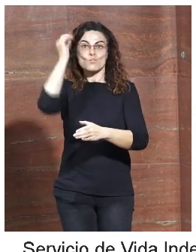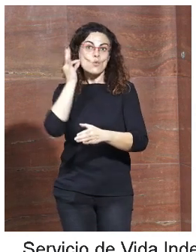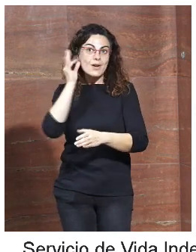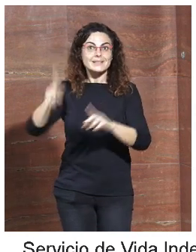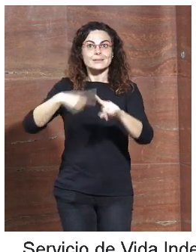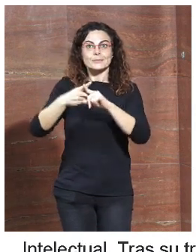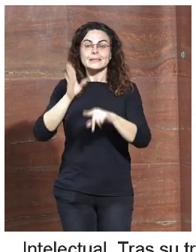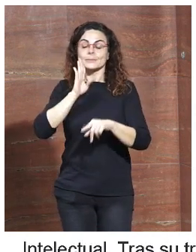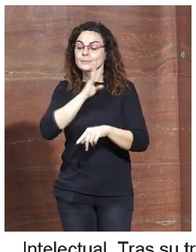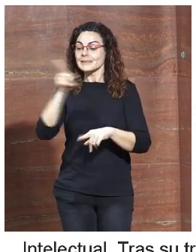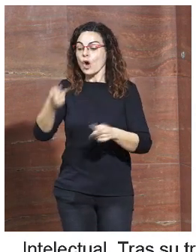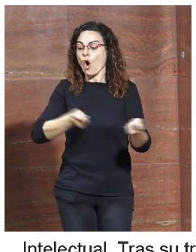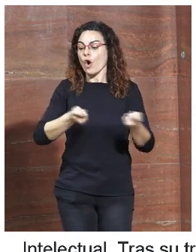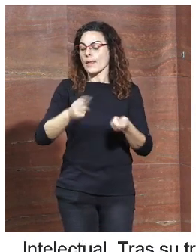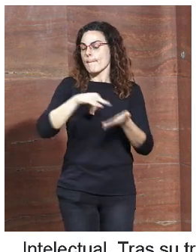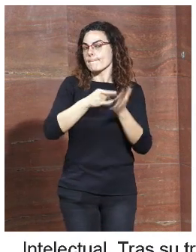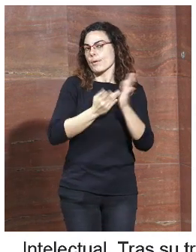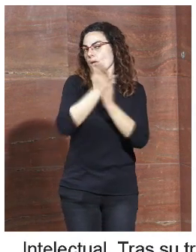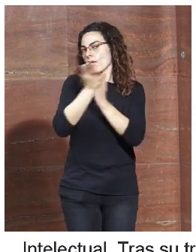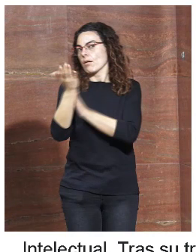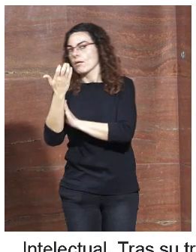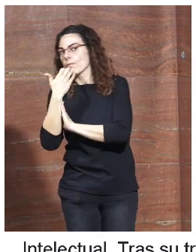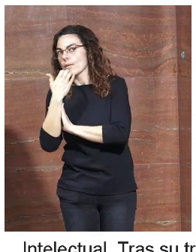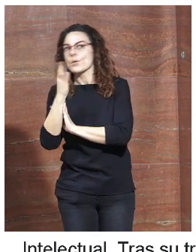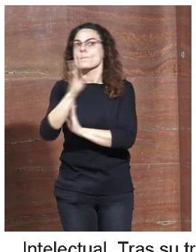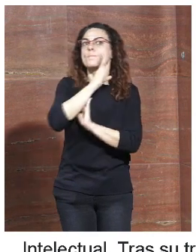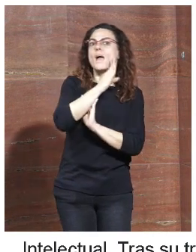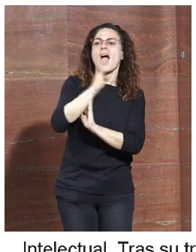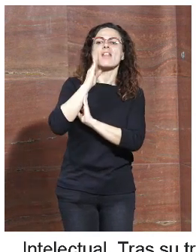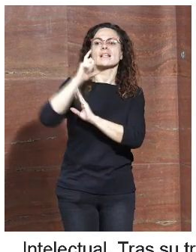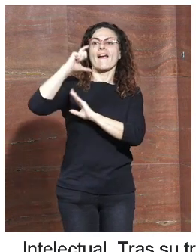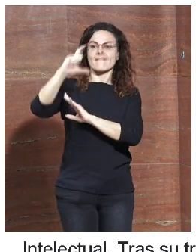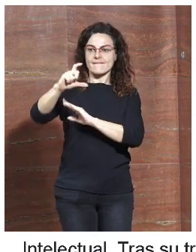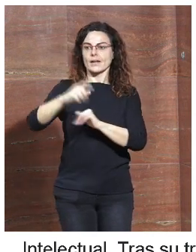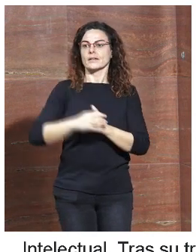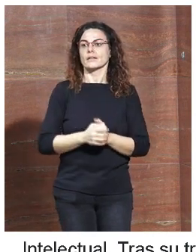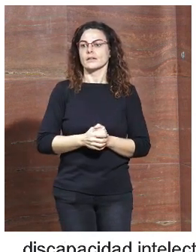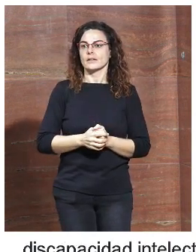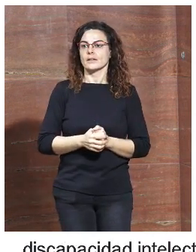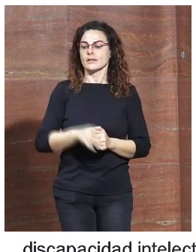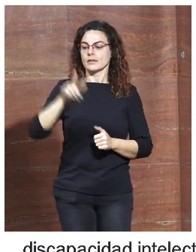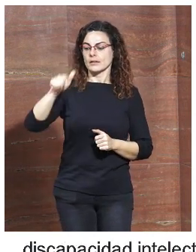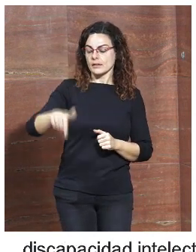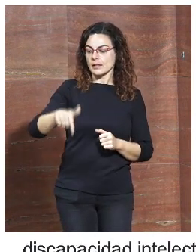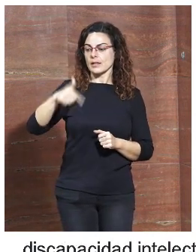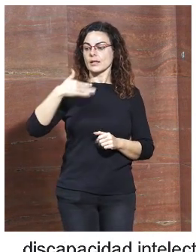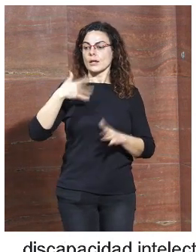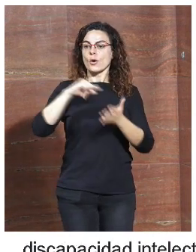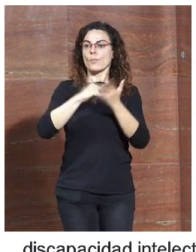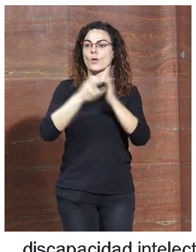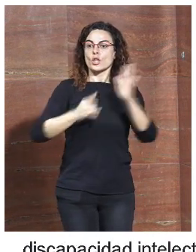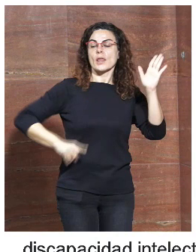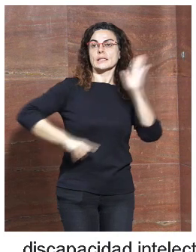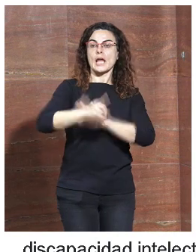coordinadora de diversos proyectos, como por ejemplo Madres con mayúsculas. Hoy pondrá en común los proyectos desarrollados por el área de